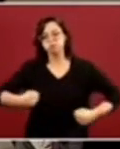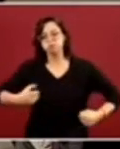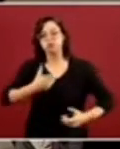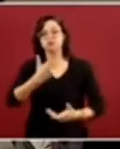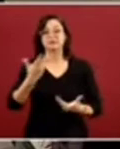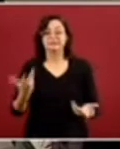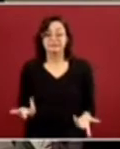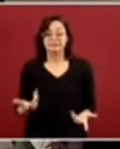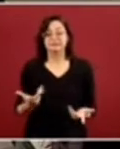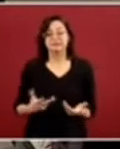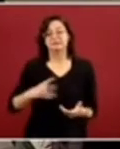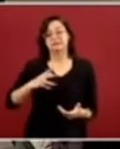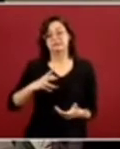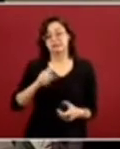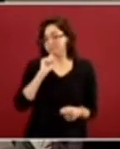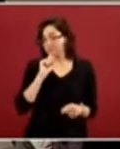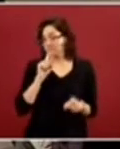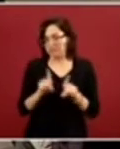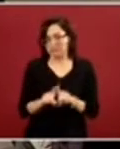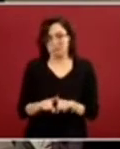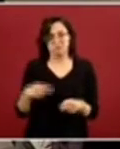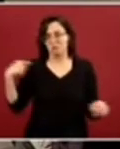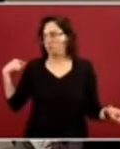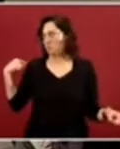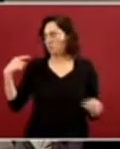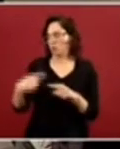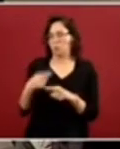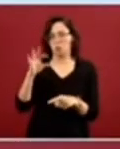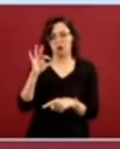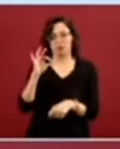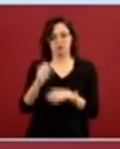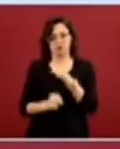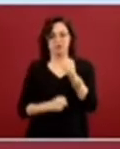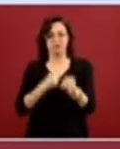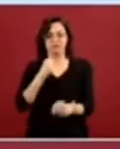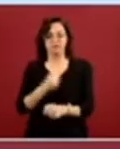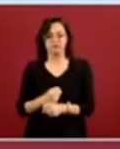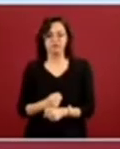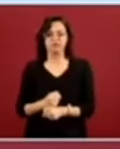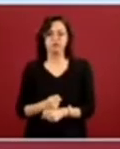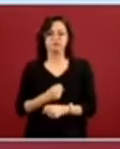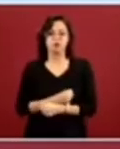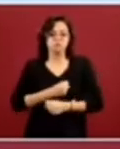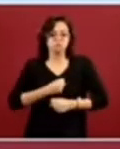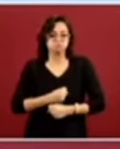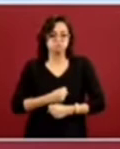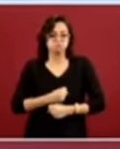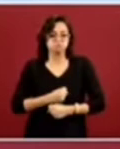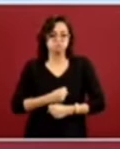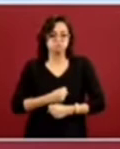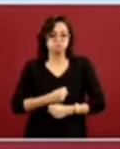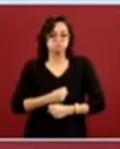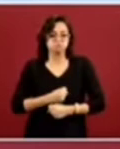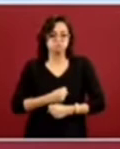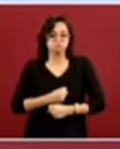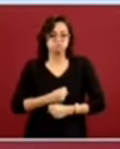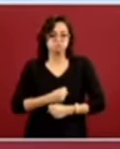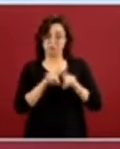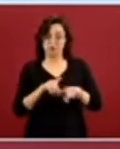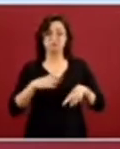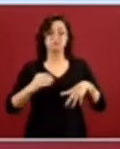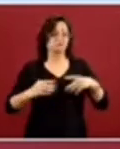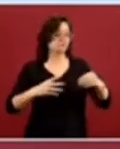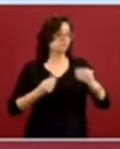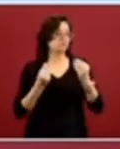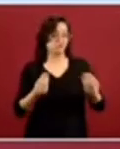consecuencias de esa epidemia a lo largo de 40 años. En sí misma la obesidad, el sobrepeso, la diabetes son epidemias. Entonces